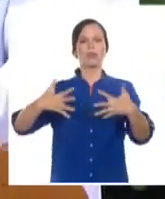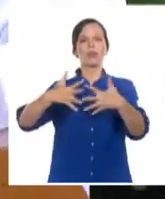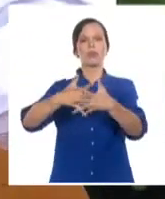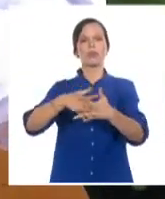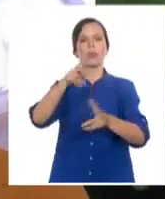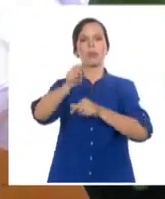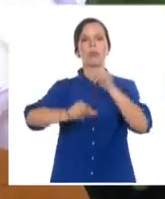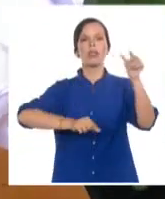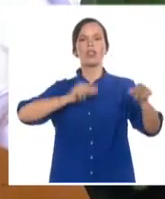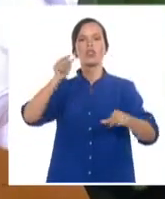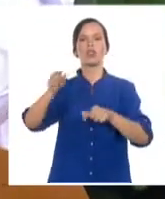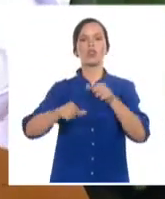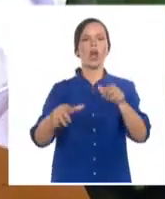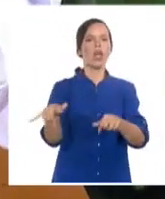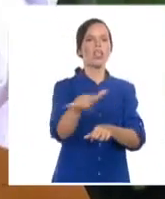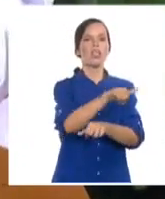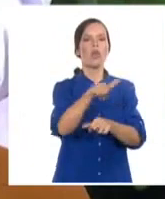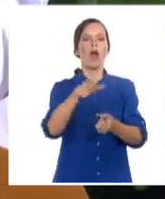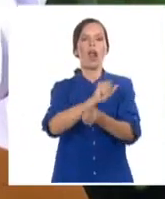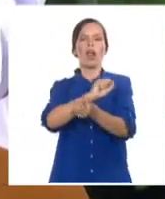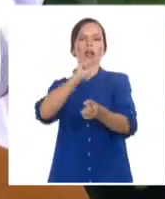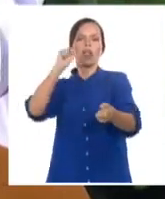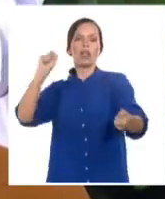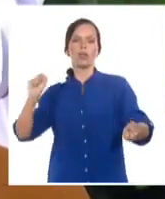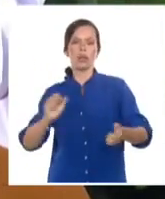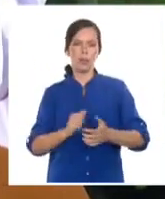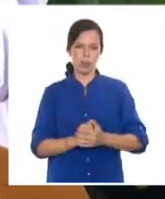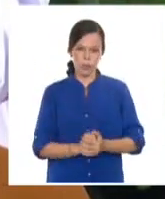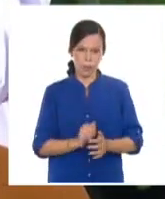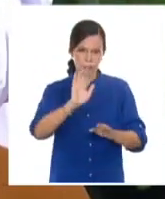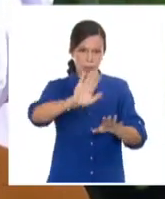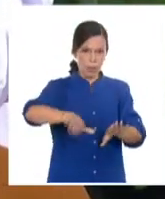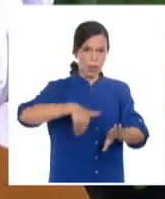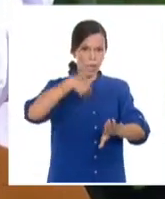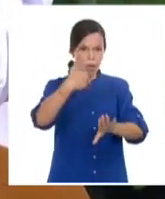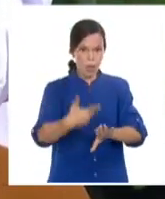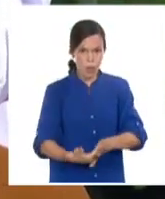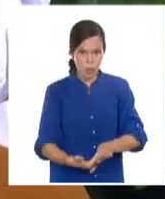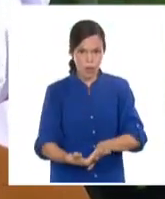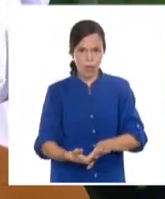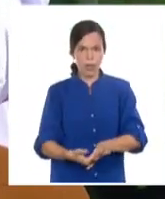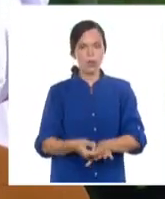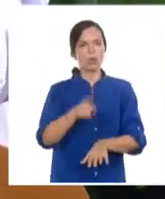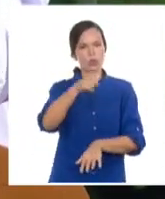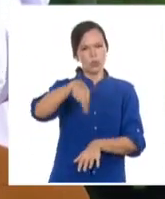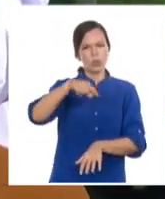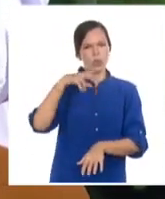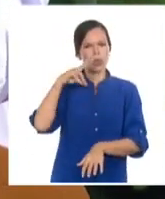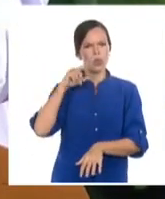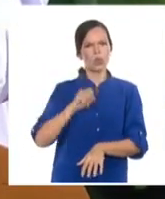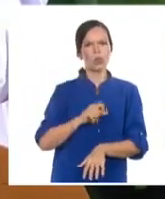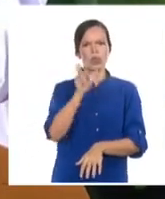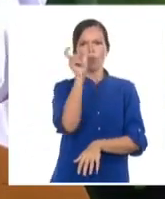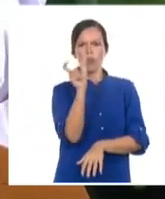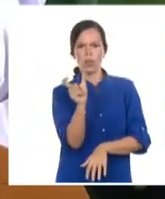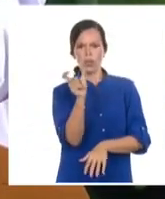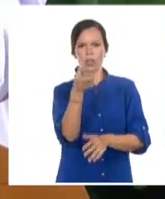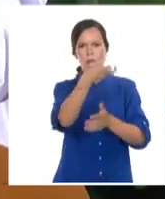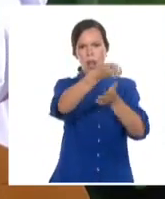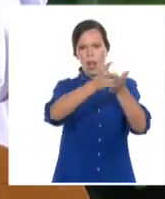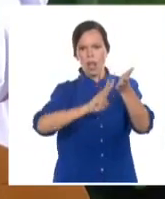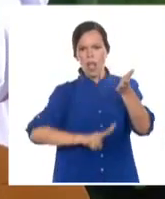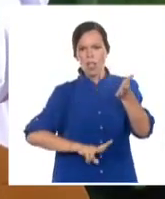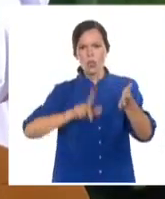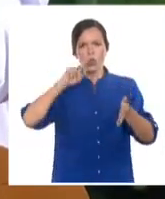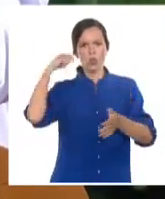recogía en los lo que luego trascendería como el manifiesto del 10 de octubre documento leído por Céspedes en el cual